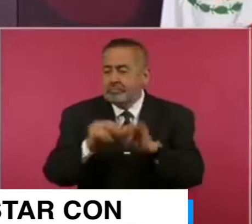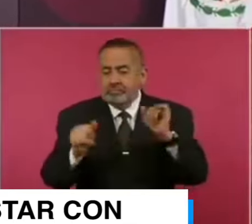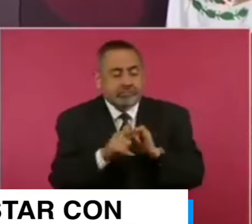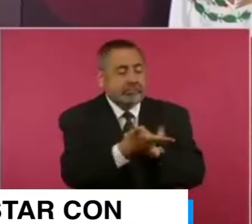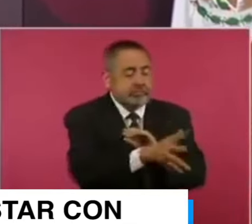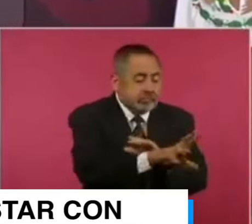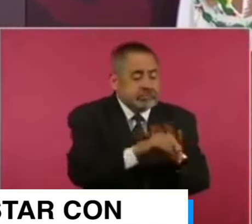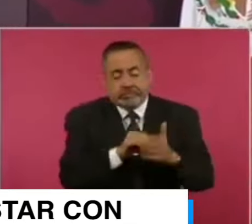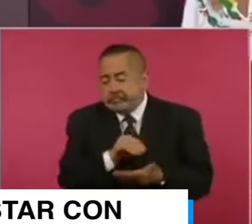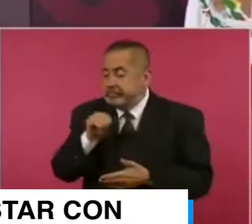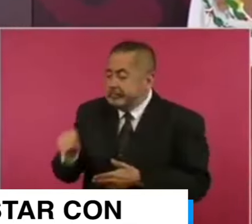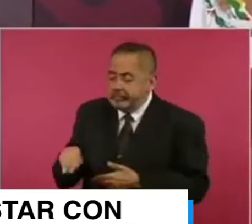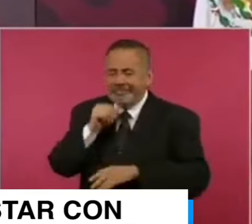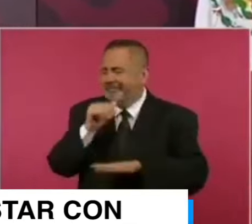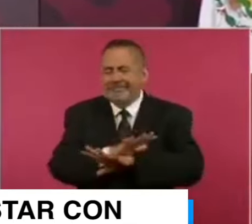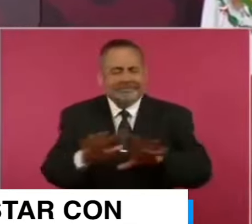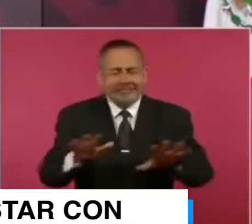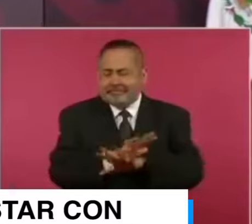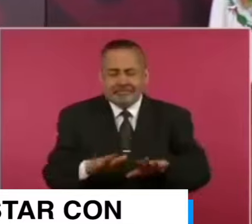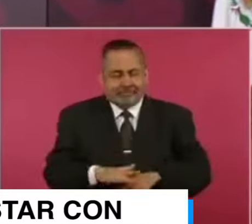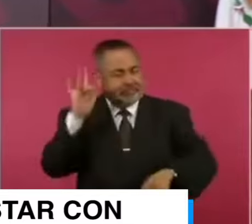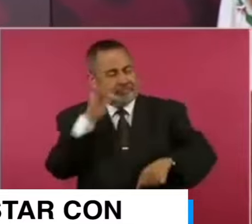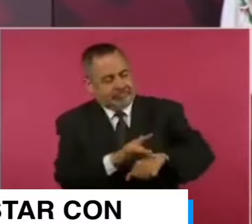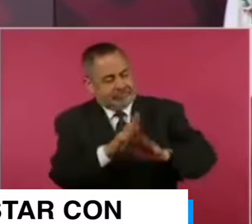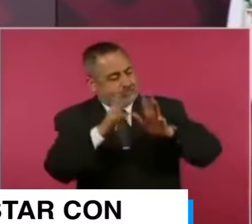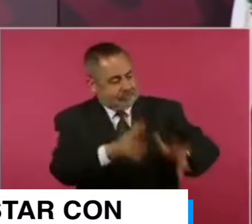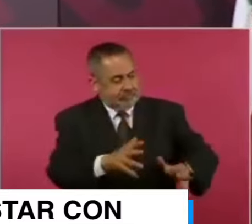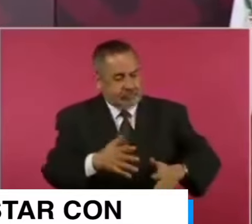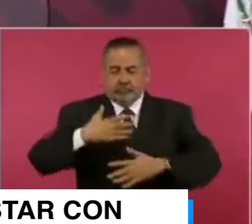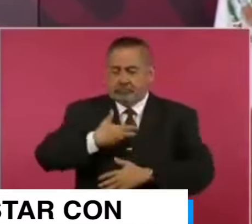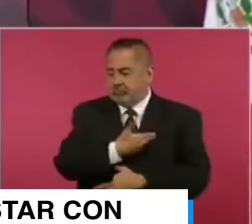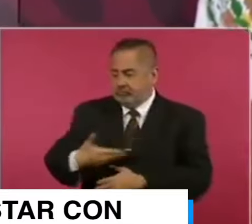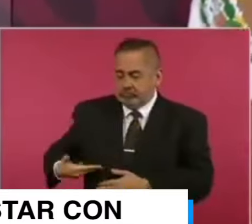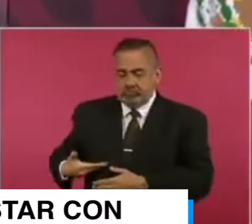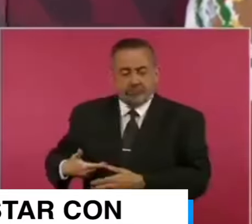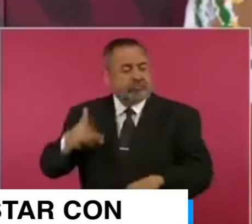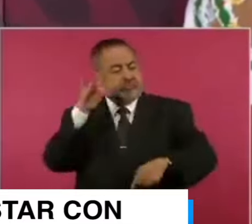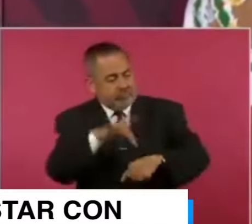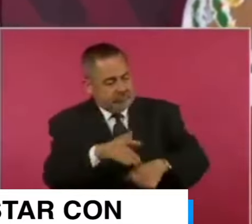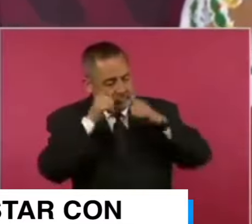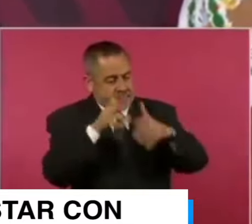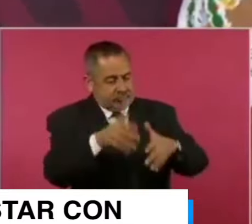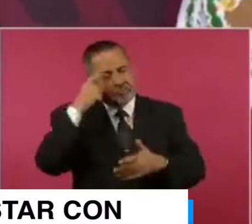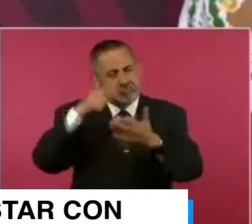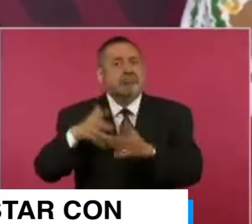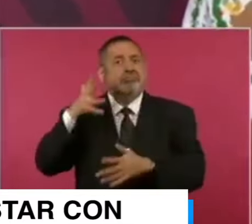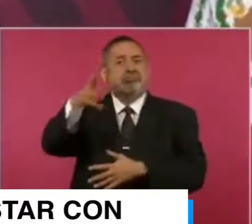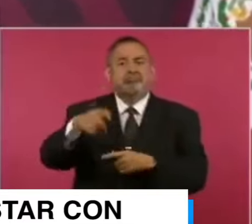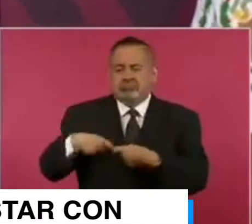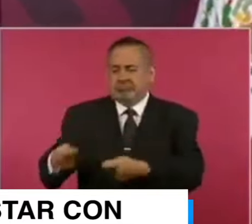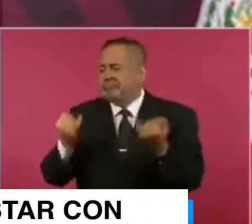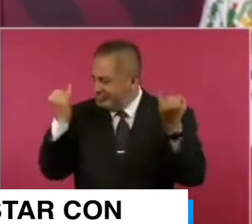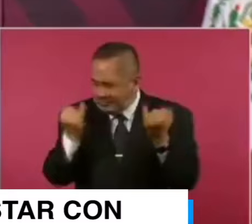fondo va a ser utilizado pues para financiar proyectos absurdos y poco rentables como los que ha tenido este gobierno. Ahora